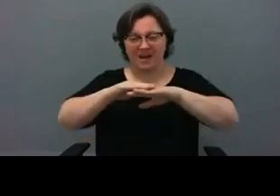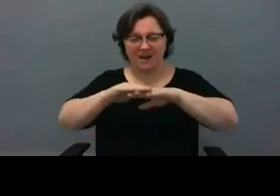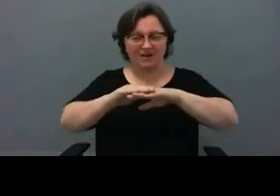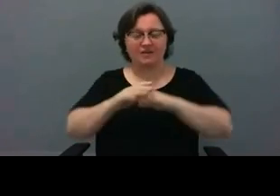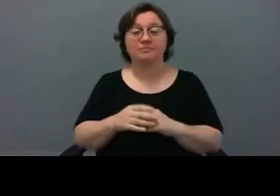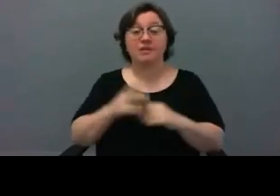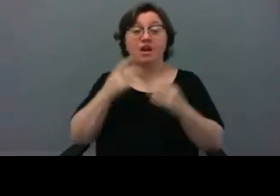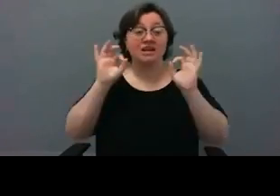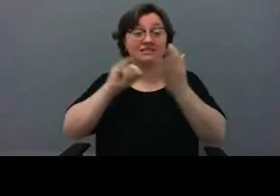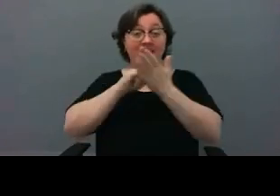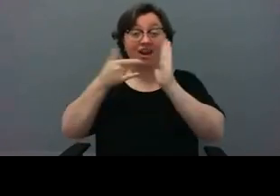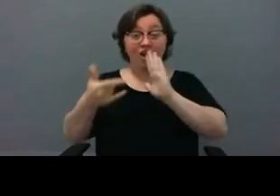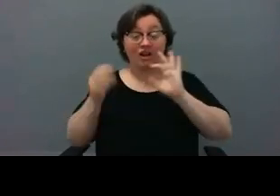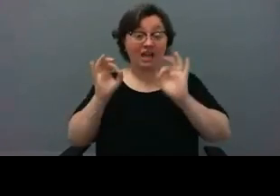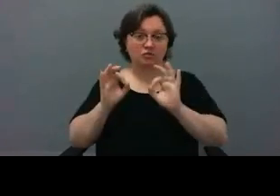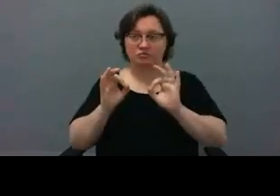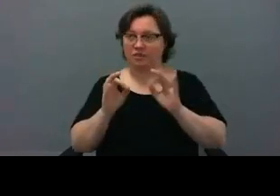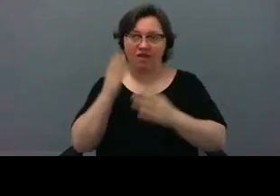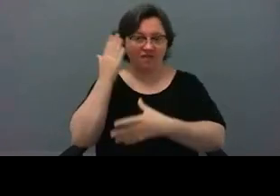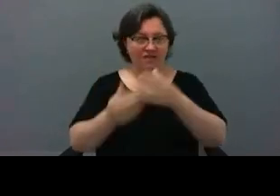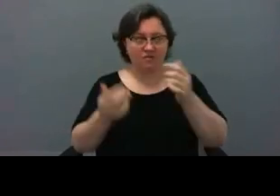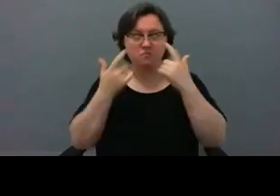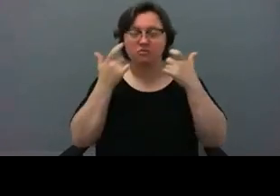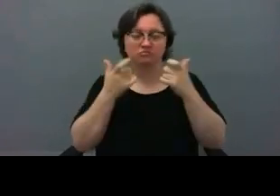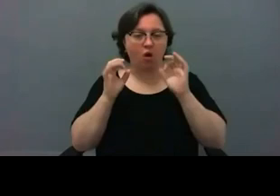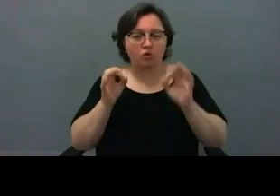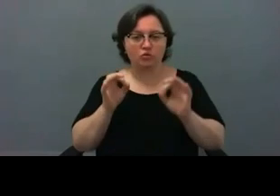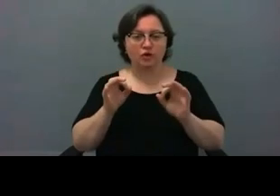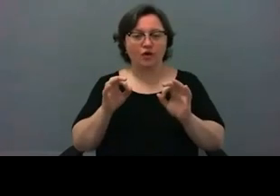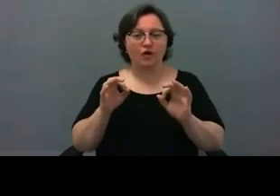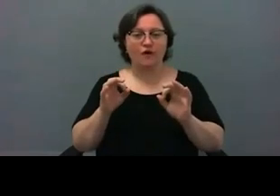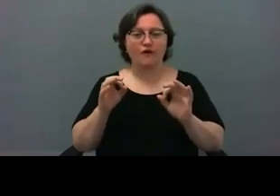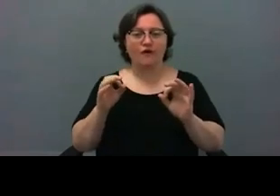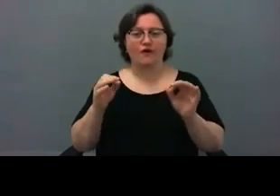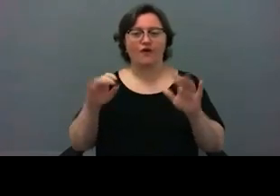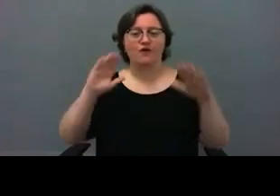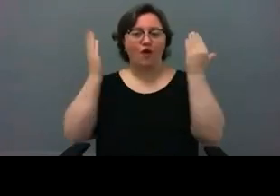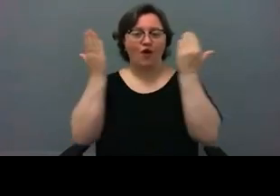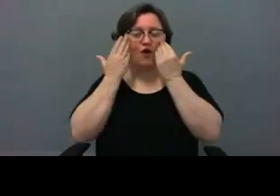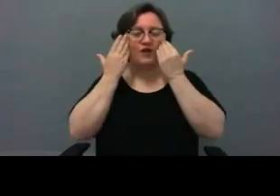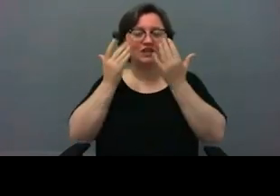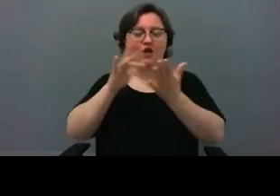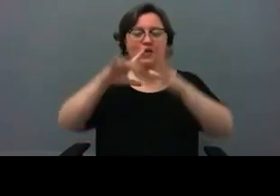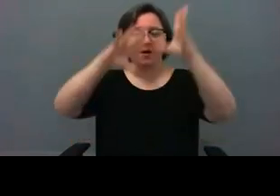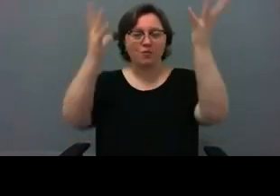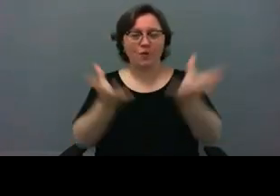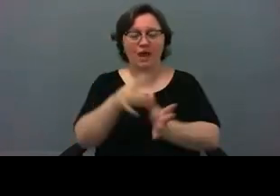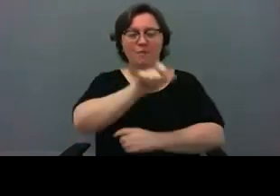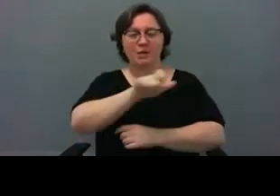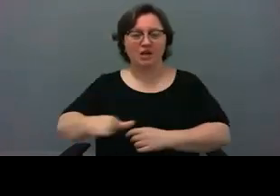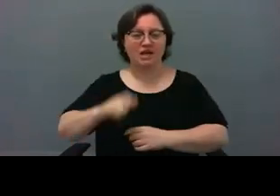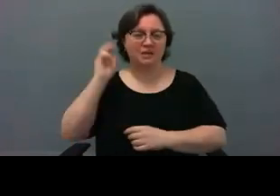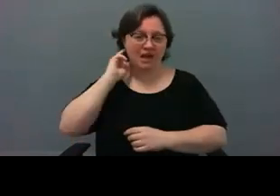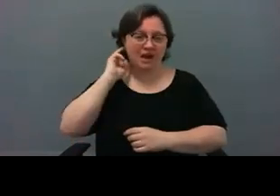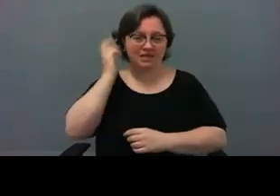que la tecnología ha hecho de las suyas en este inicio de este Congreso del Día Mundial de las Personas con